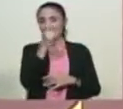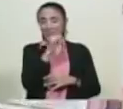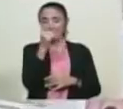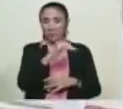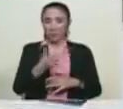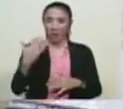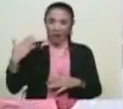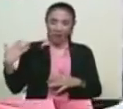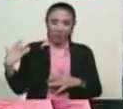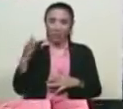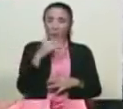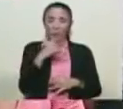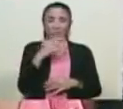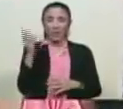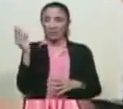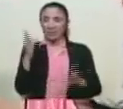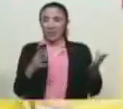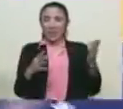desarticulador,